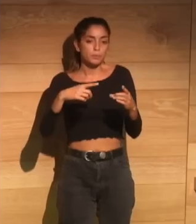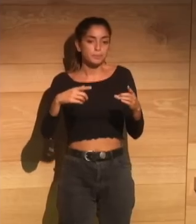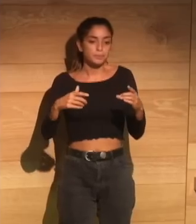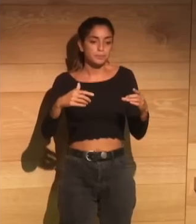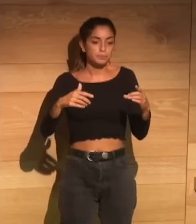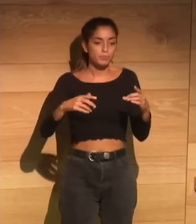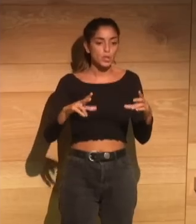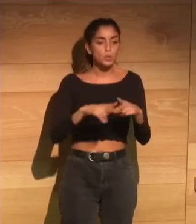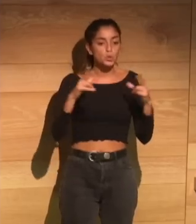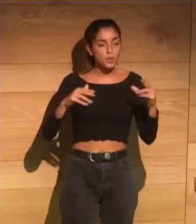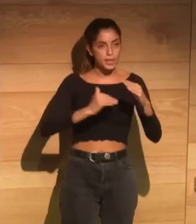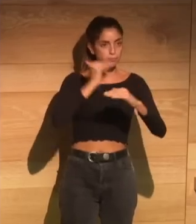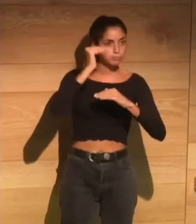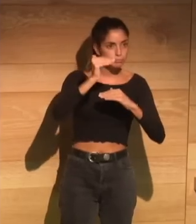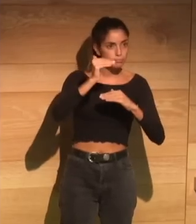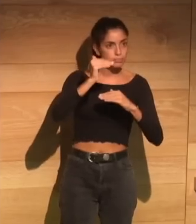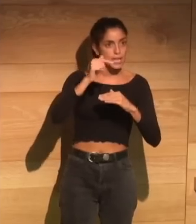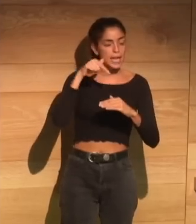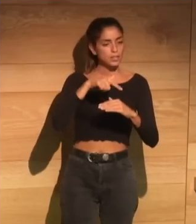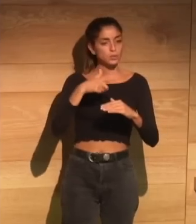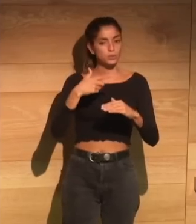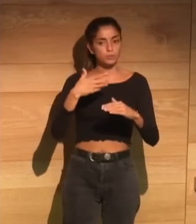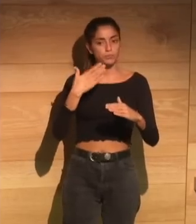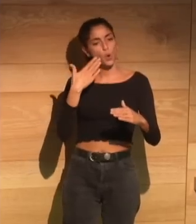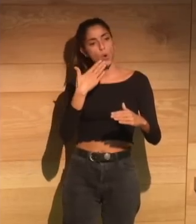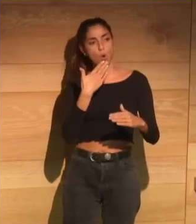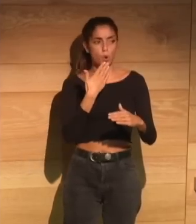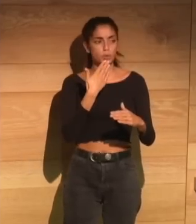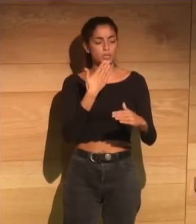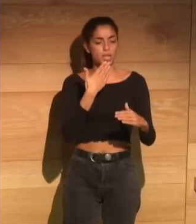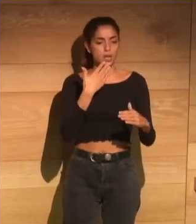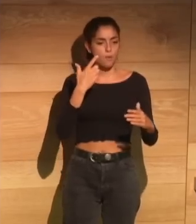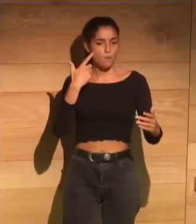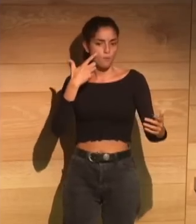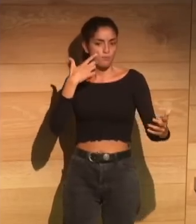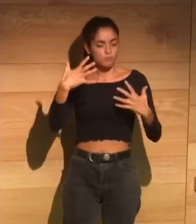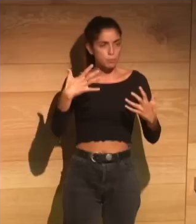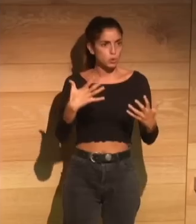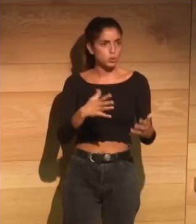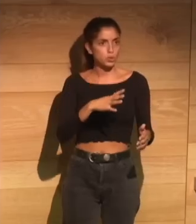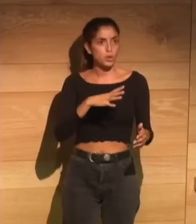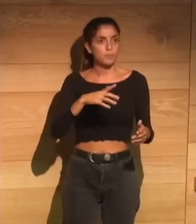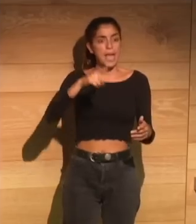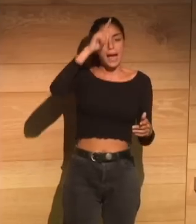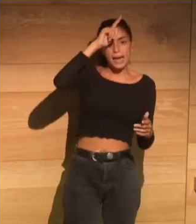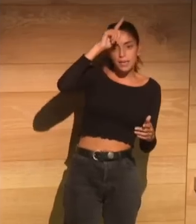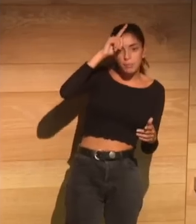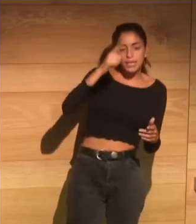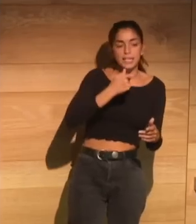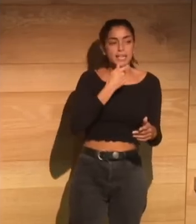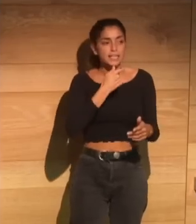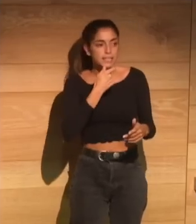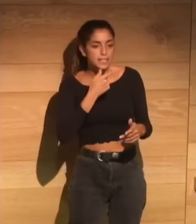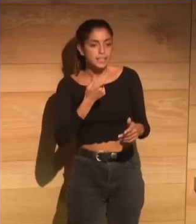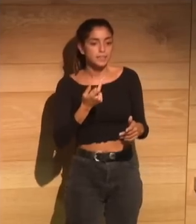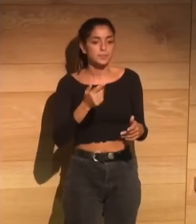países industrializados, causaba absoluto furor. Alemania, Francia, Italia, Inglaterra, España no, porque he